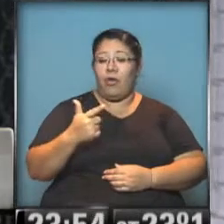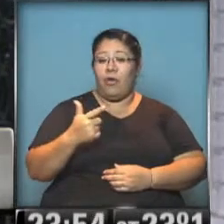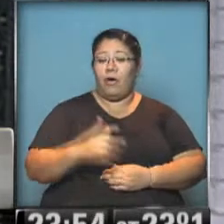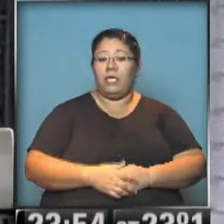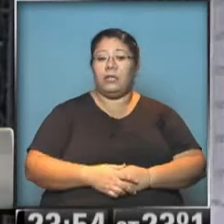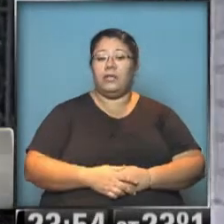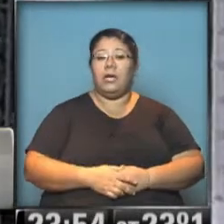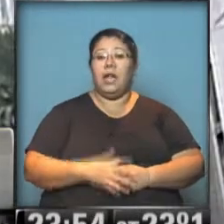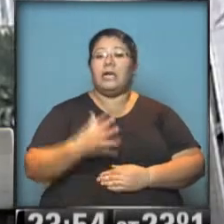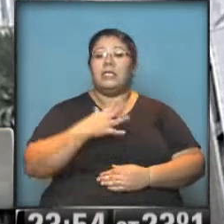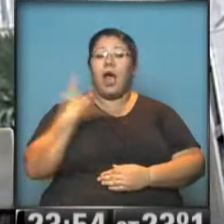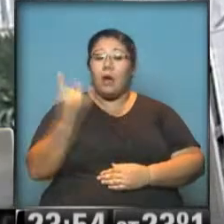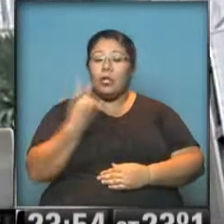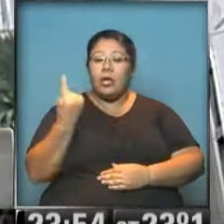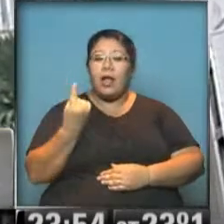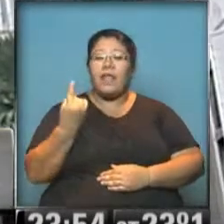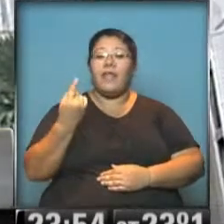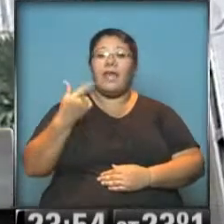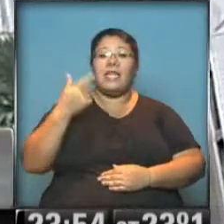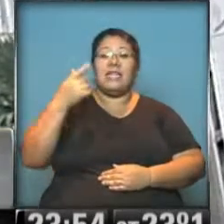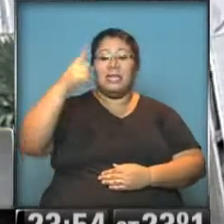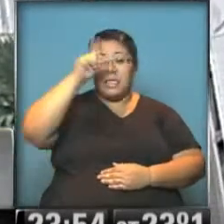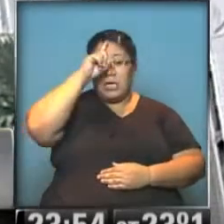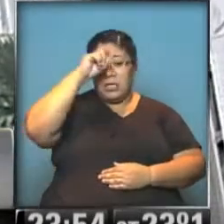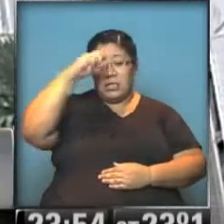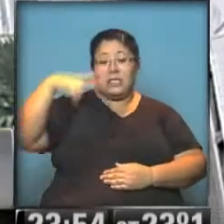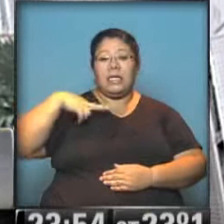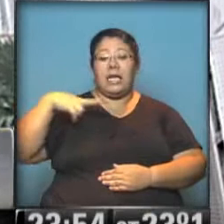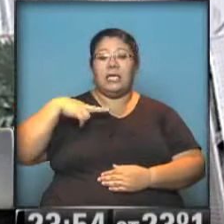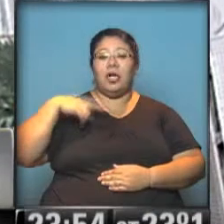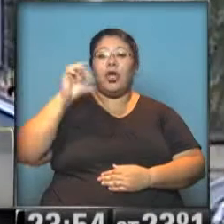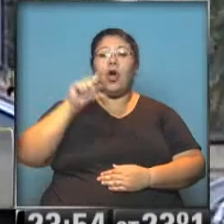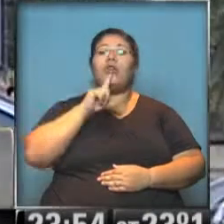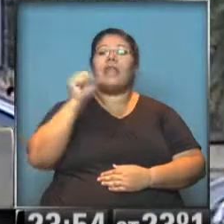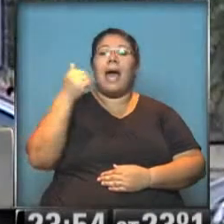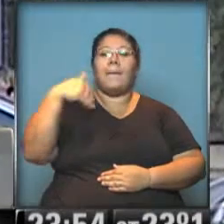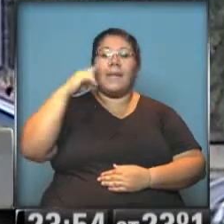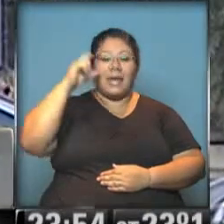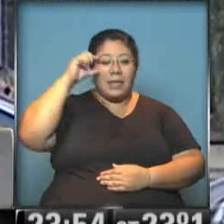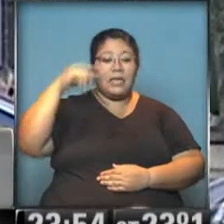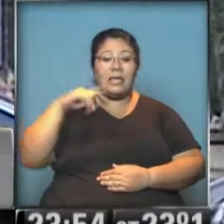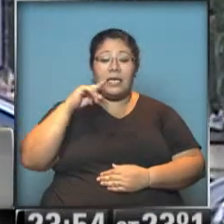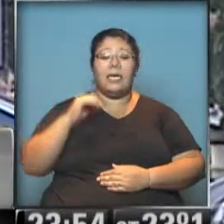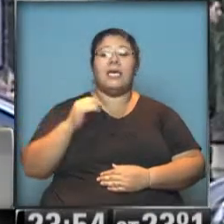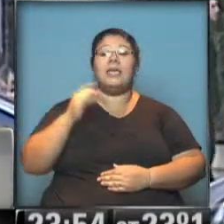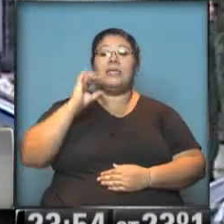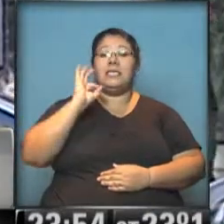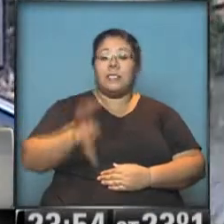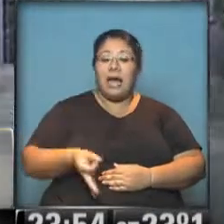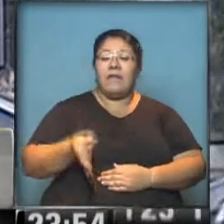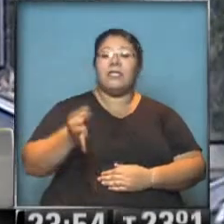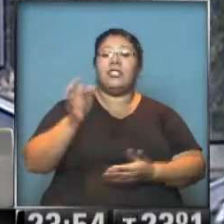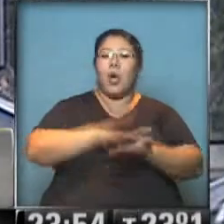del sanatorio porteño recibieron la denuncia de los vínculos de Figueroa con el genocidio, pero aún analizaban qué medidas